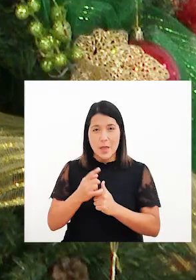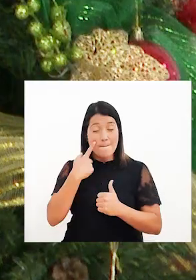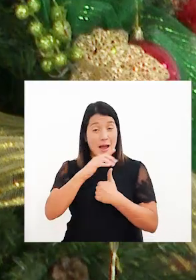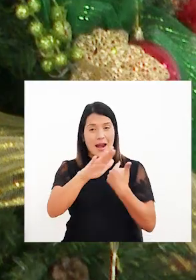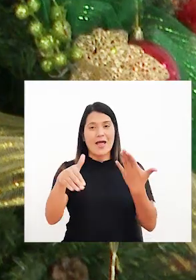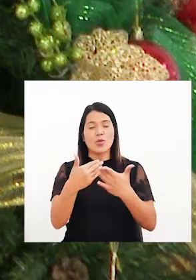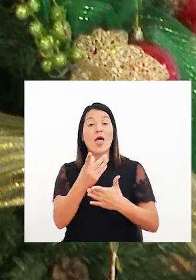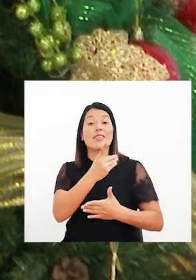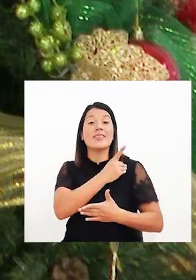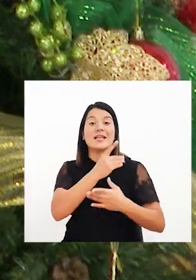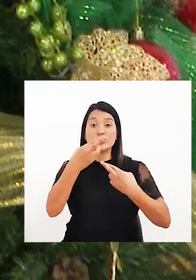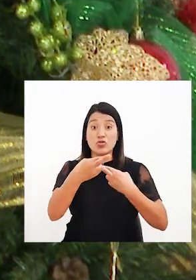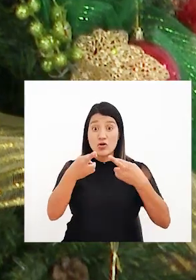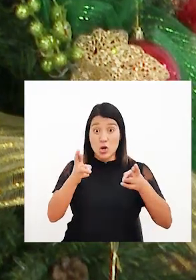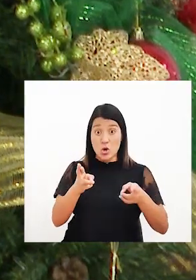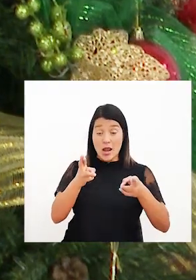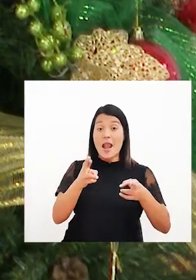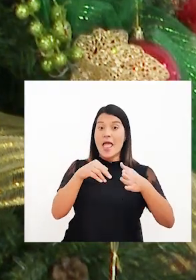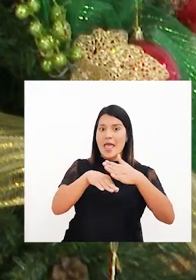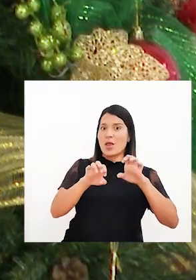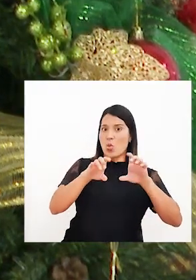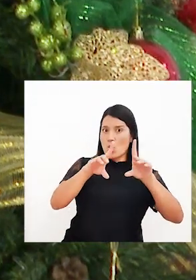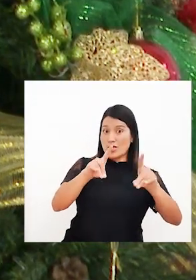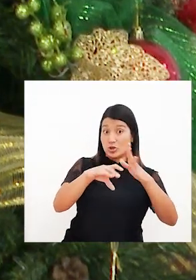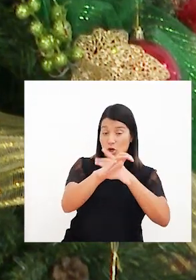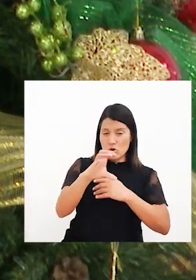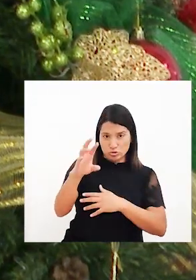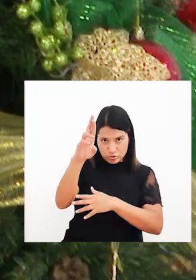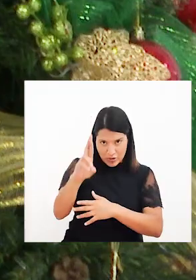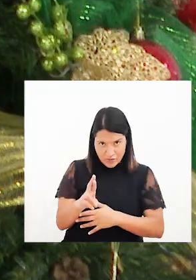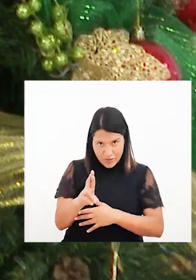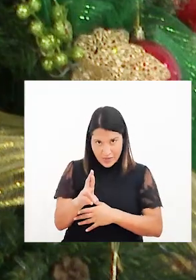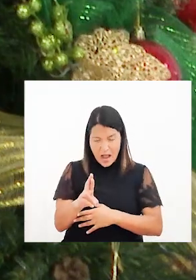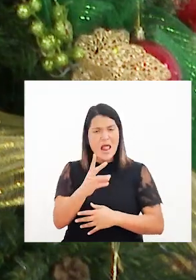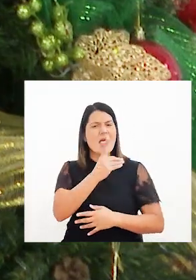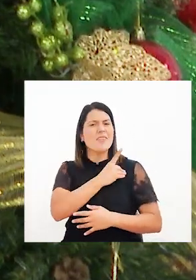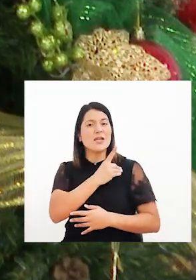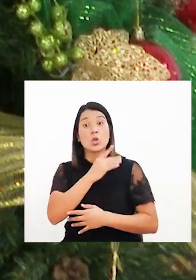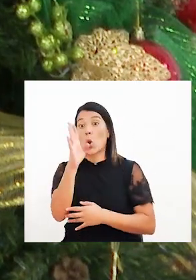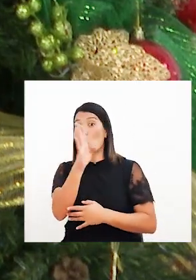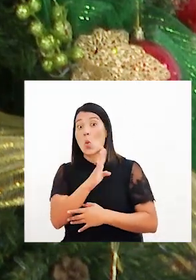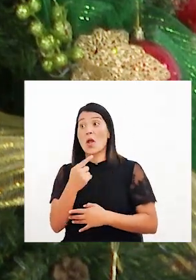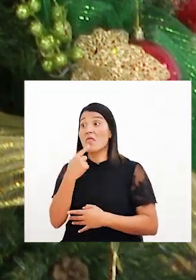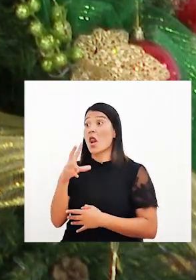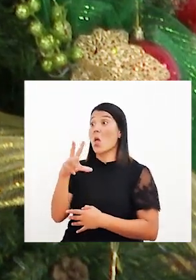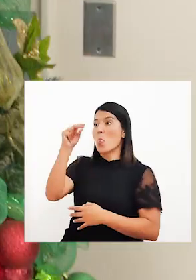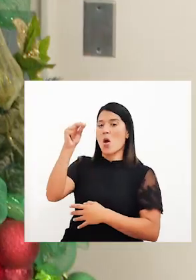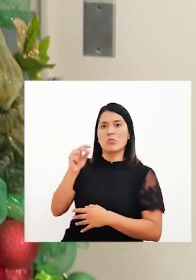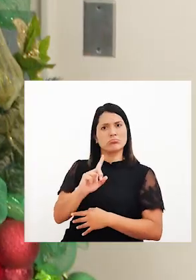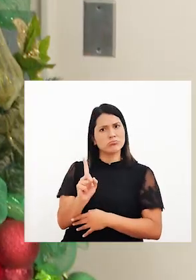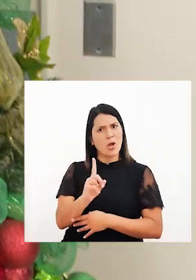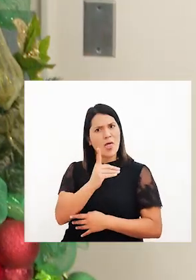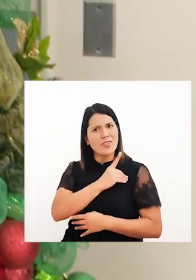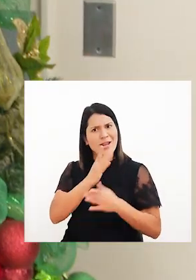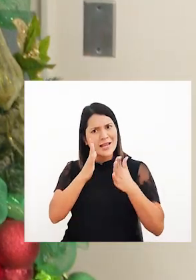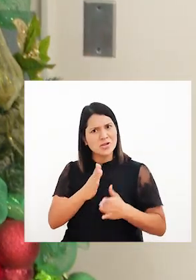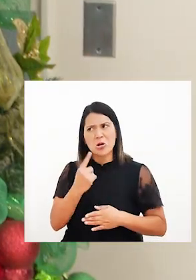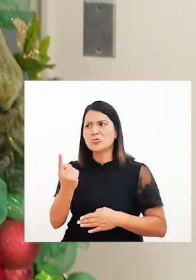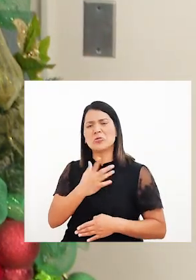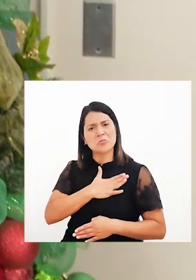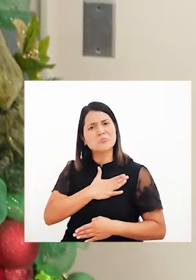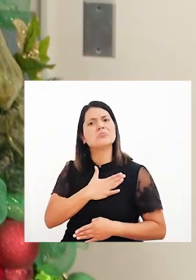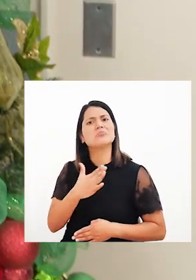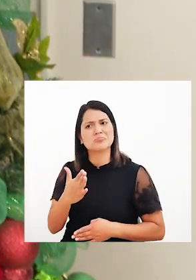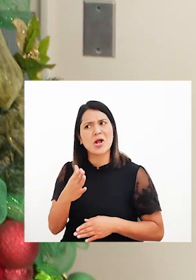todas las direcciones regionales de educación de Costa Rica, quienes nunca nos dijeron que no y siempre nos